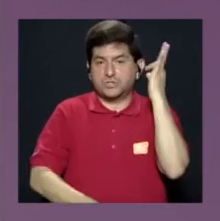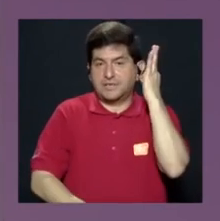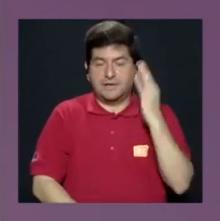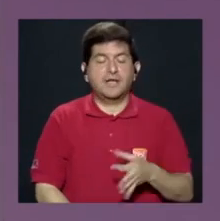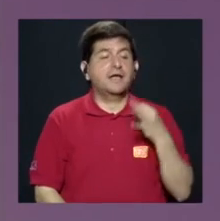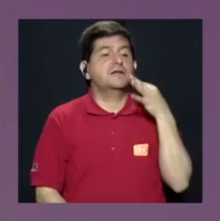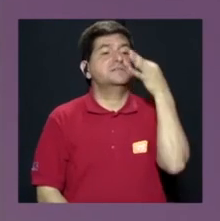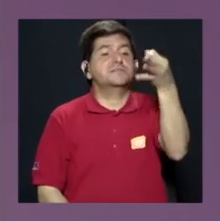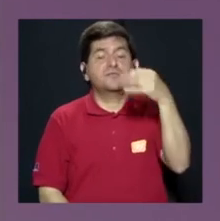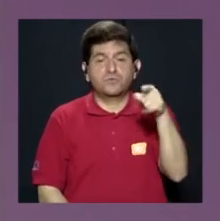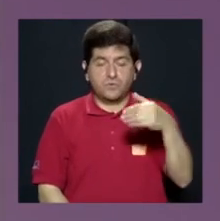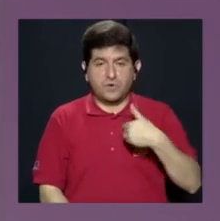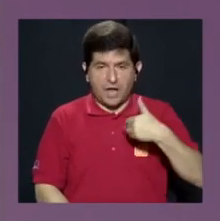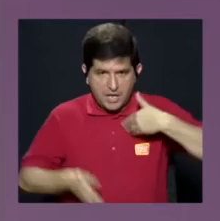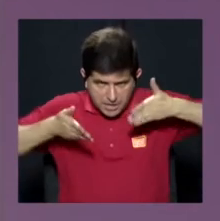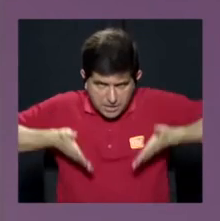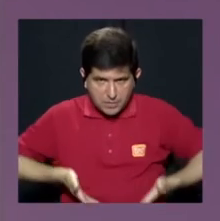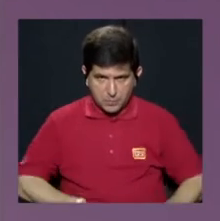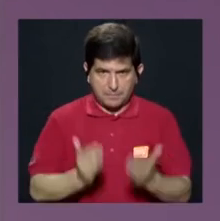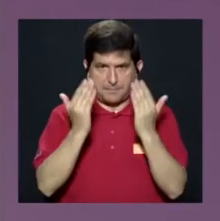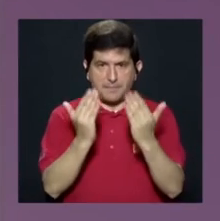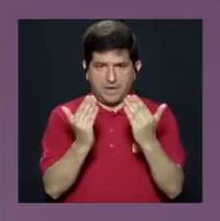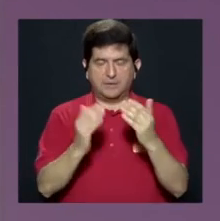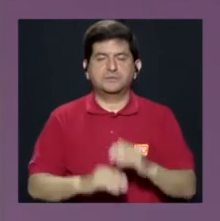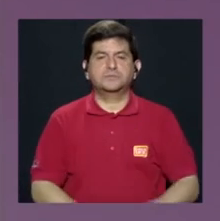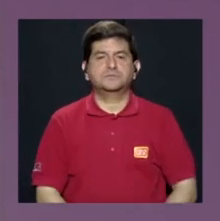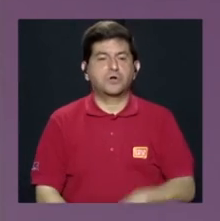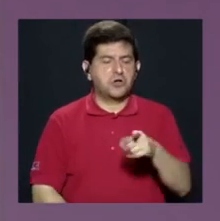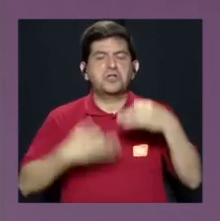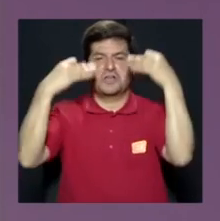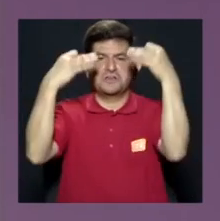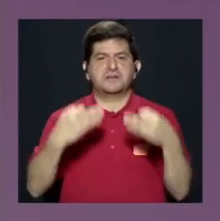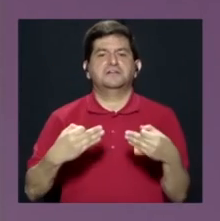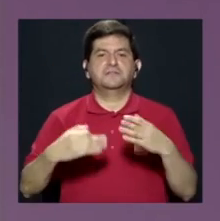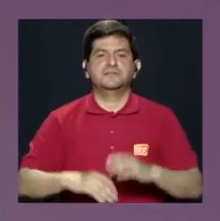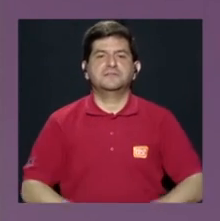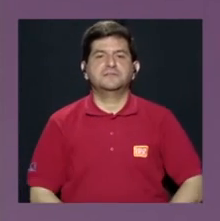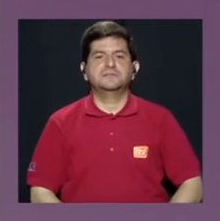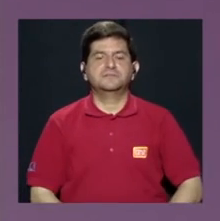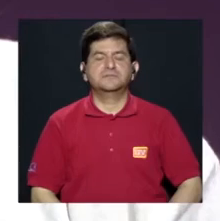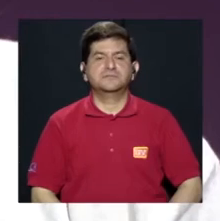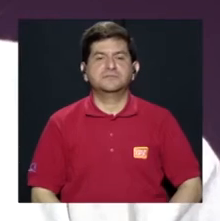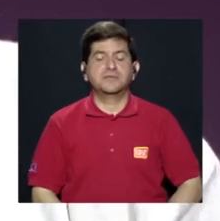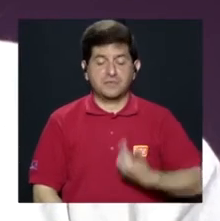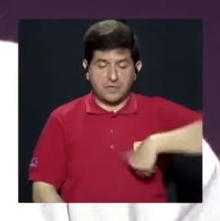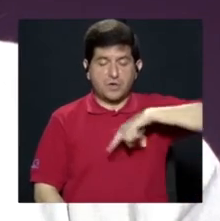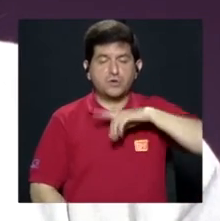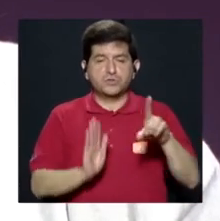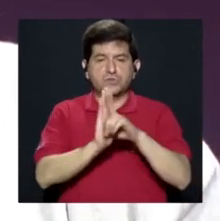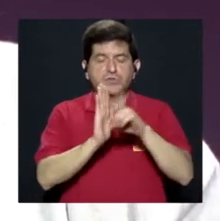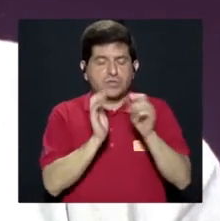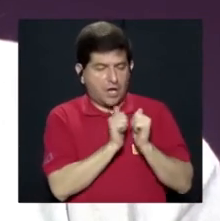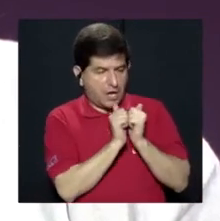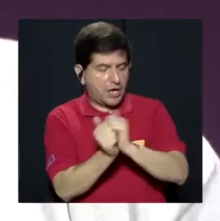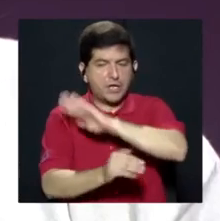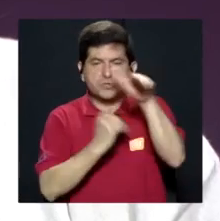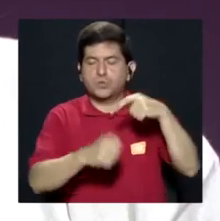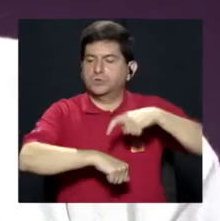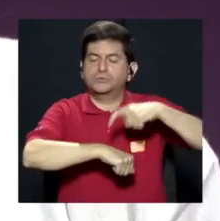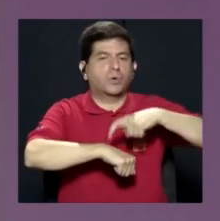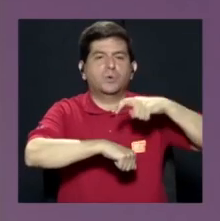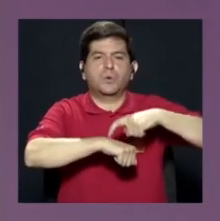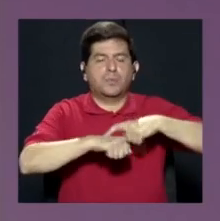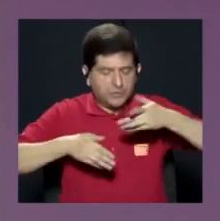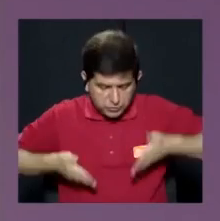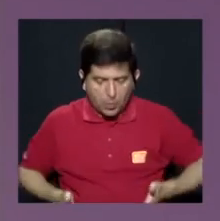si futuramente cuando tenga partos vaya a decidir, que lo sea ahora, es nuestro derecho estar acompañadas en todo momento